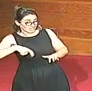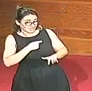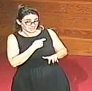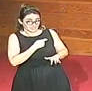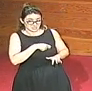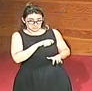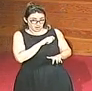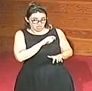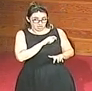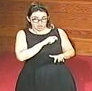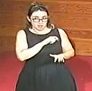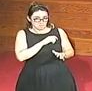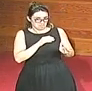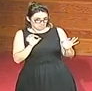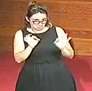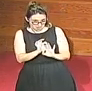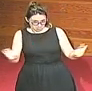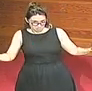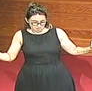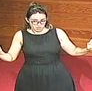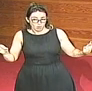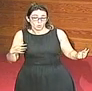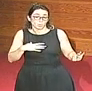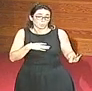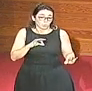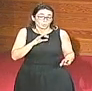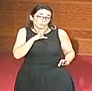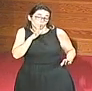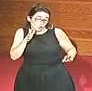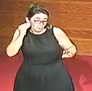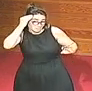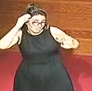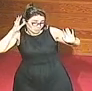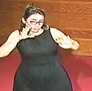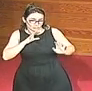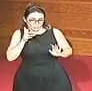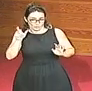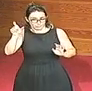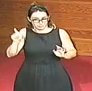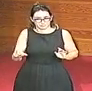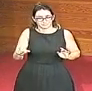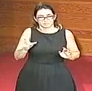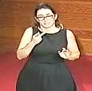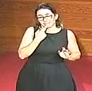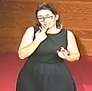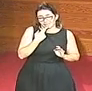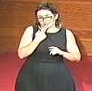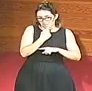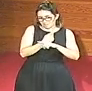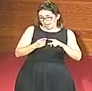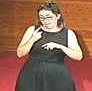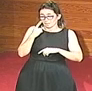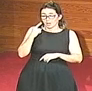Estado. Es de suponer que por la influencia que la publicidad que el Santander insertaba en